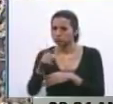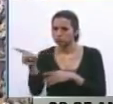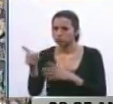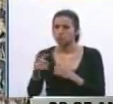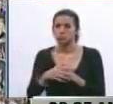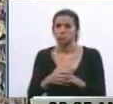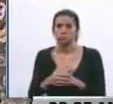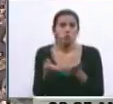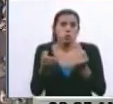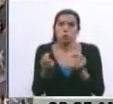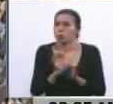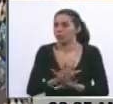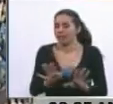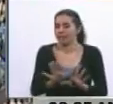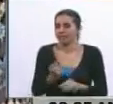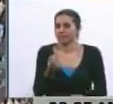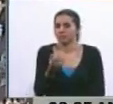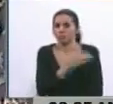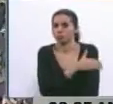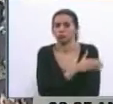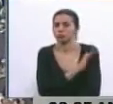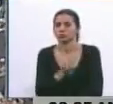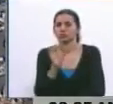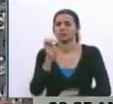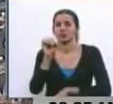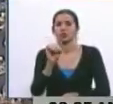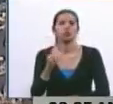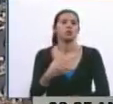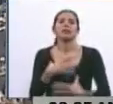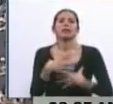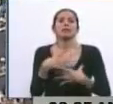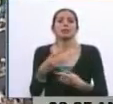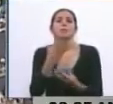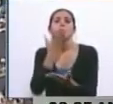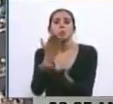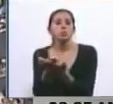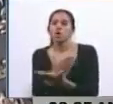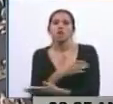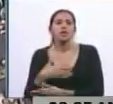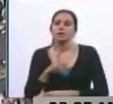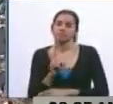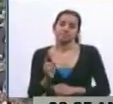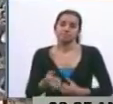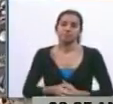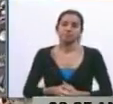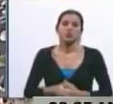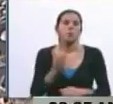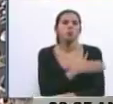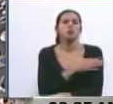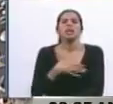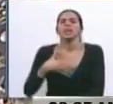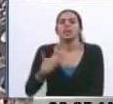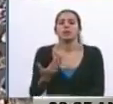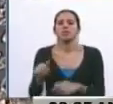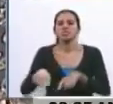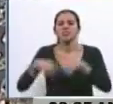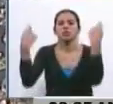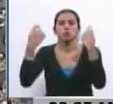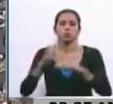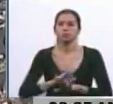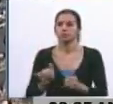ido, no. Realmente la oposición no busca proponer, la oposición busca es destruir. Ellos están